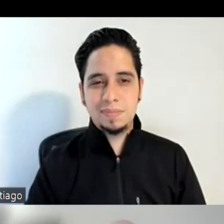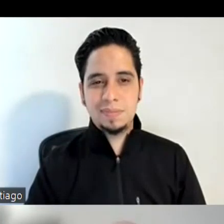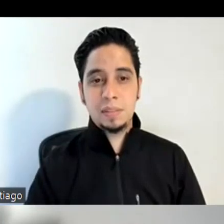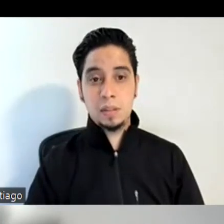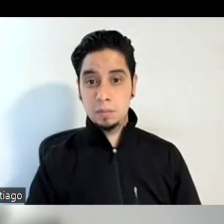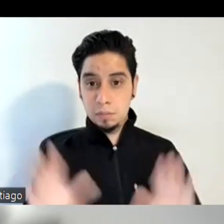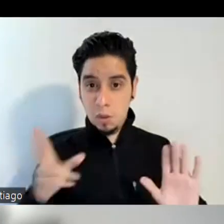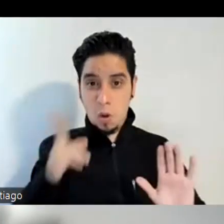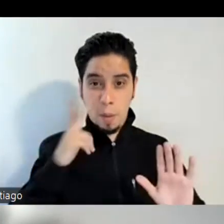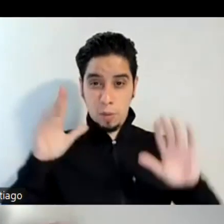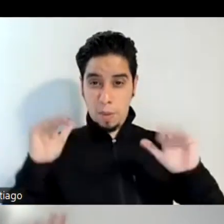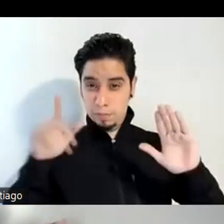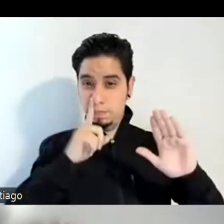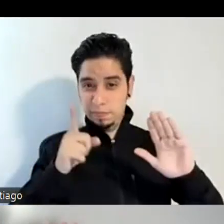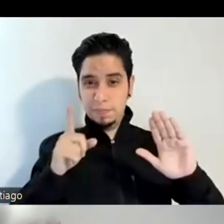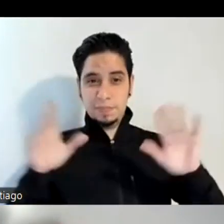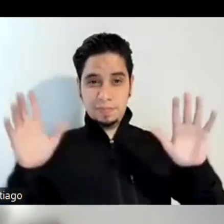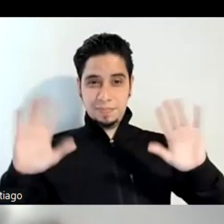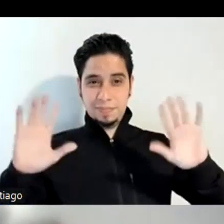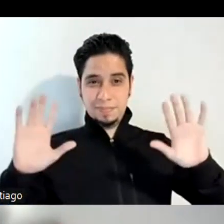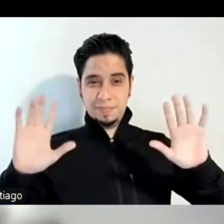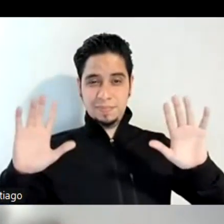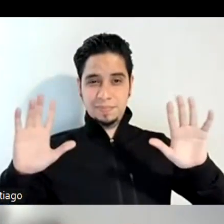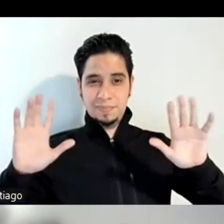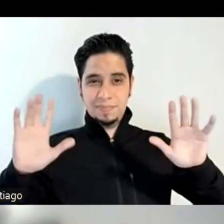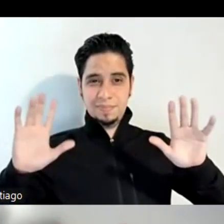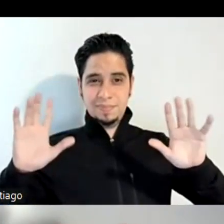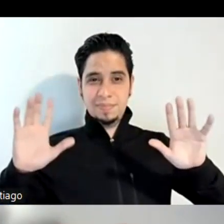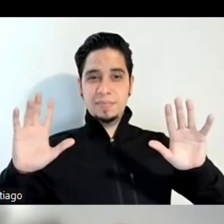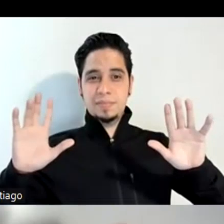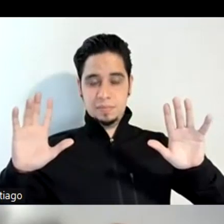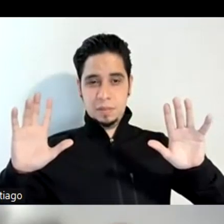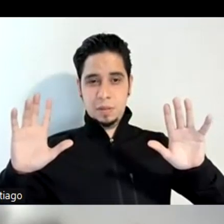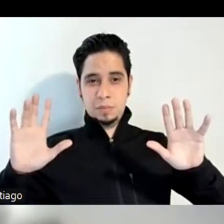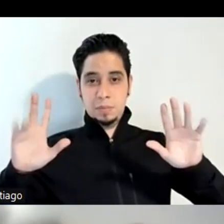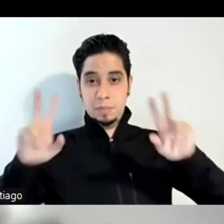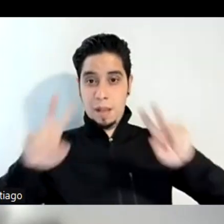Así que nos vemos y nos vamos. Nos vemos y nos vamos. Gracias. Pues vamos, pues